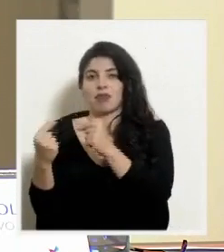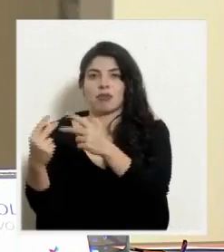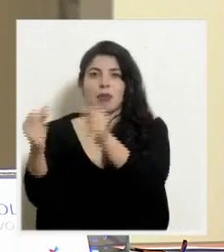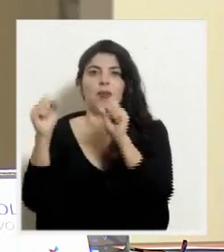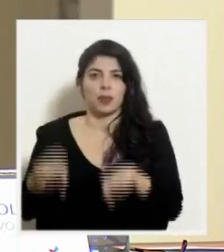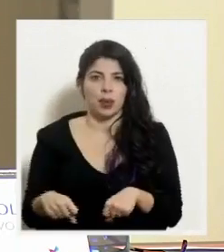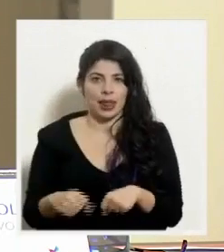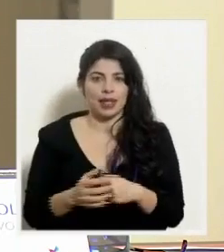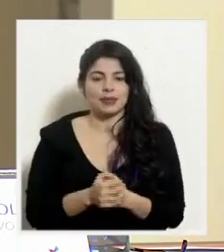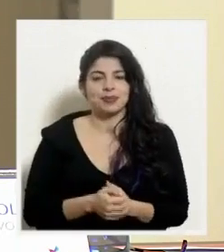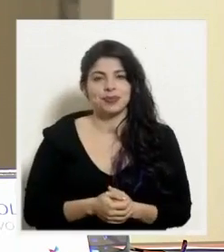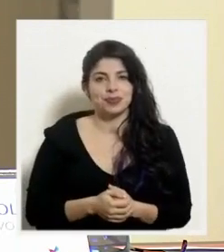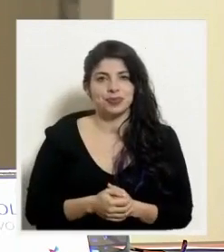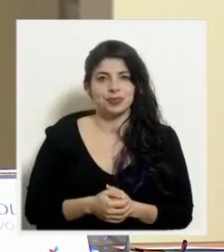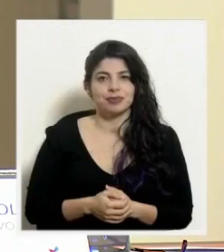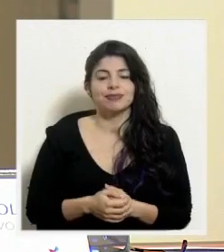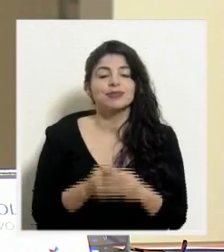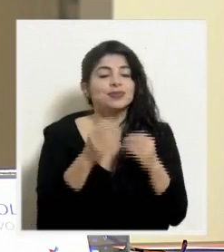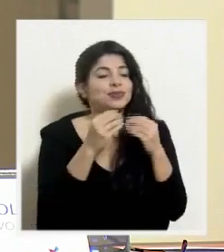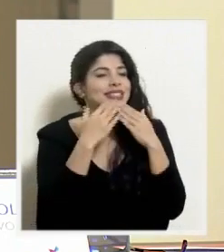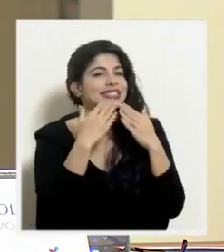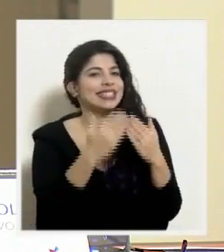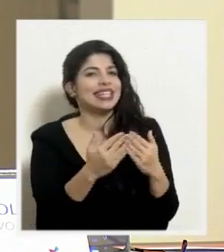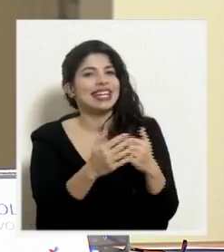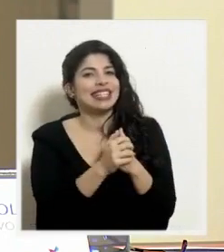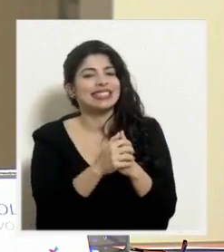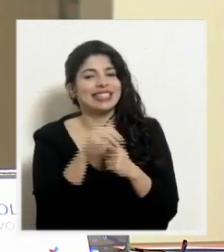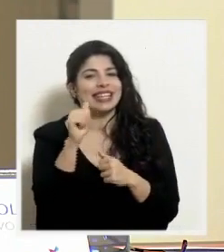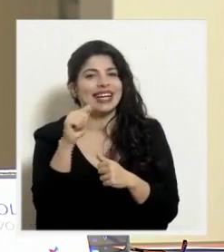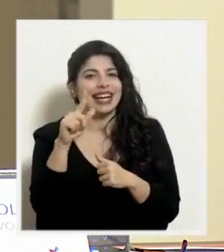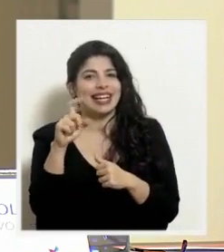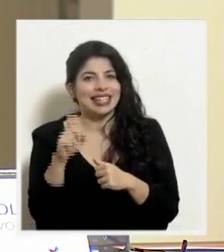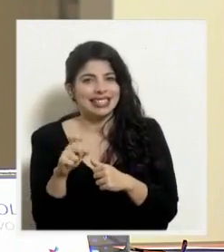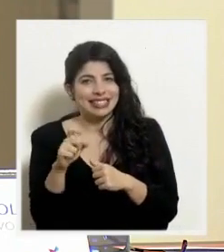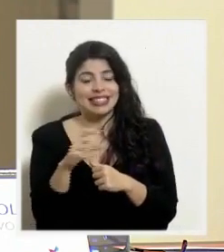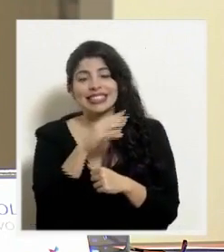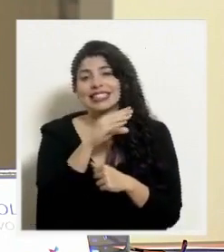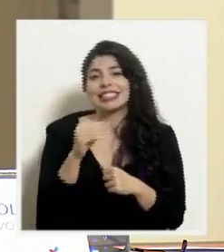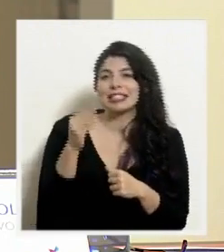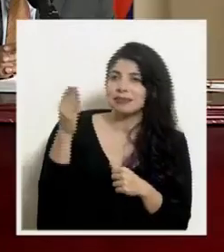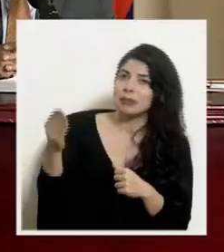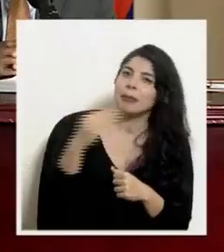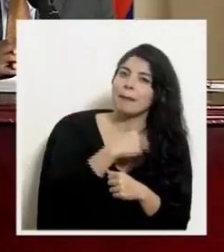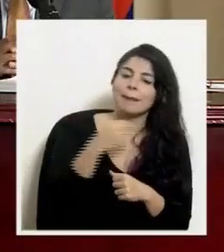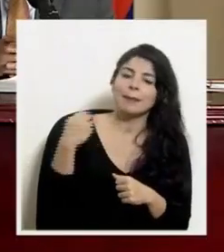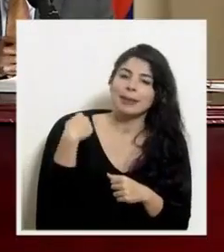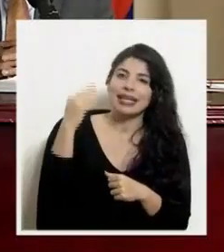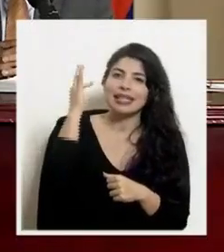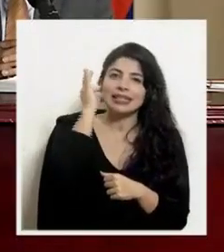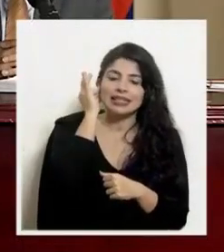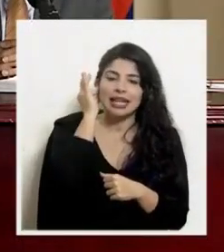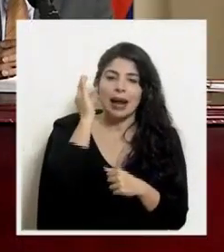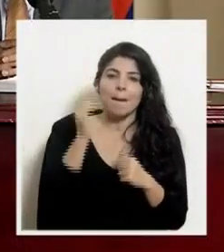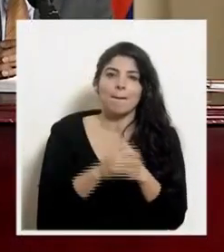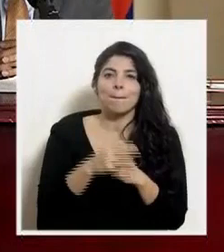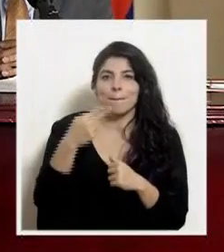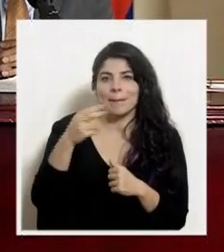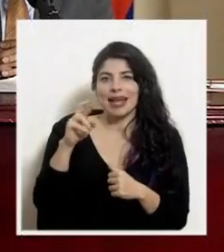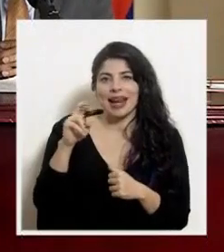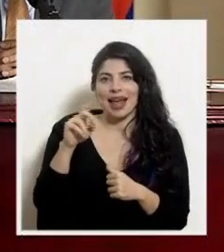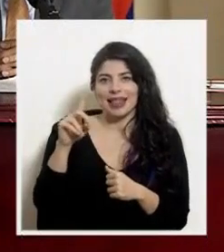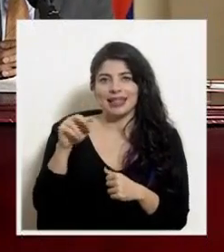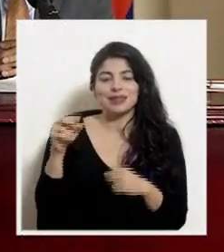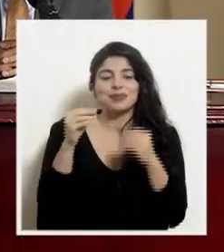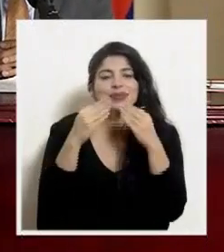aceleración. Bien, muchísimas gracias, don Alex, y a la ministra Hernández.